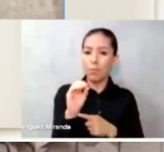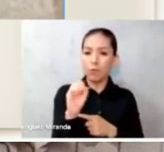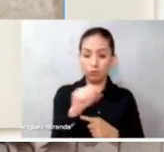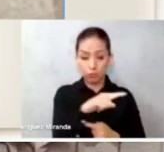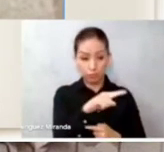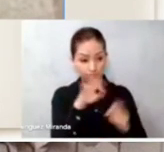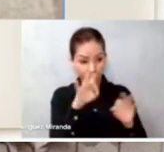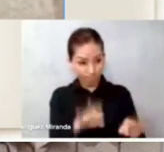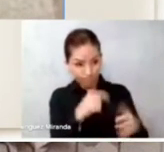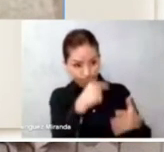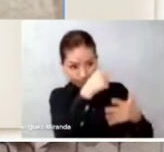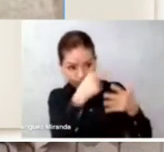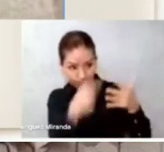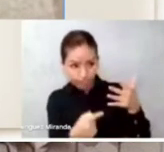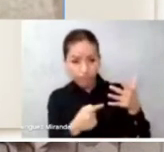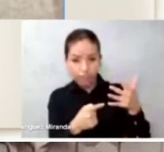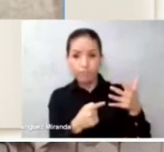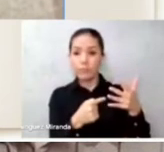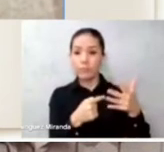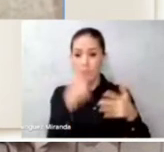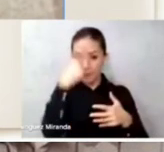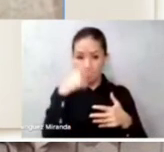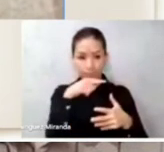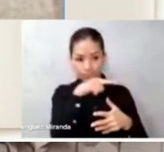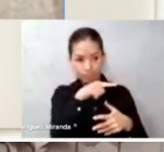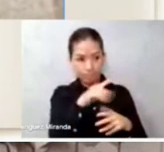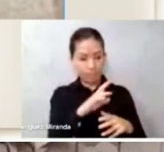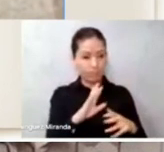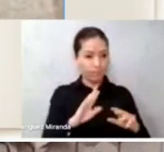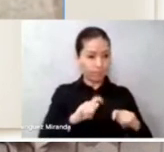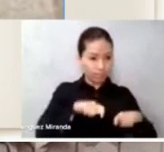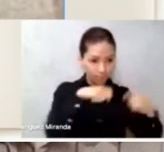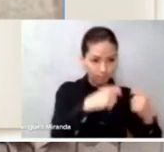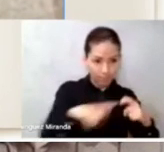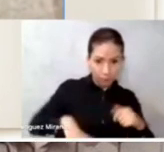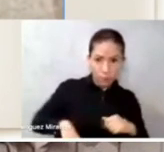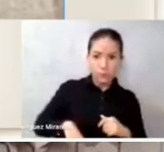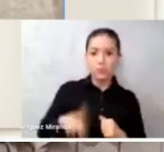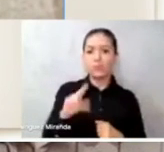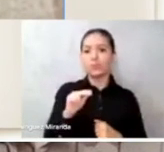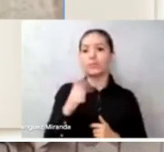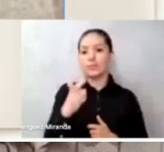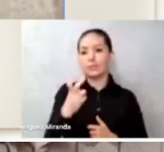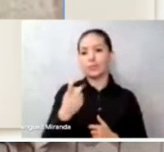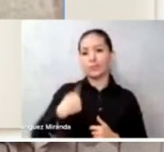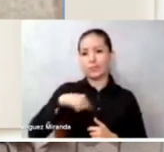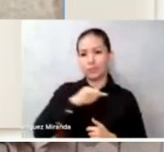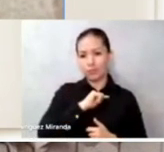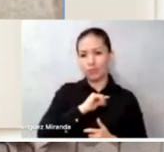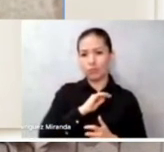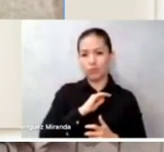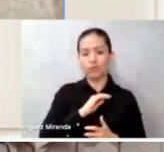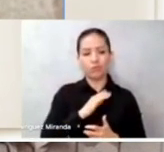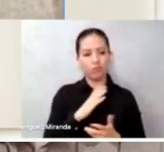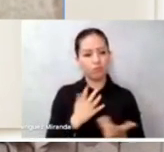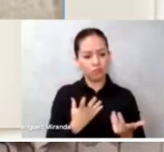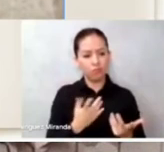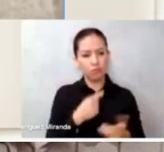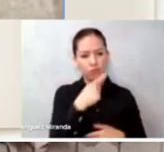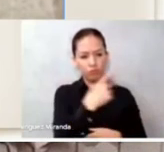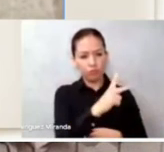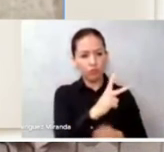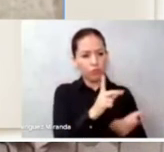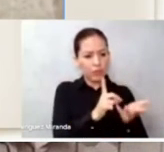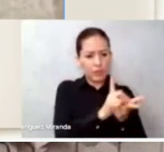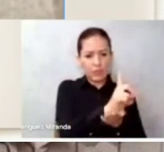en la normatividad electoral, situación que resolvió este tribunal salvaguardando los derechos políticos de